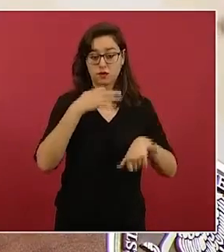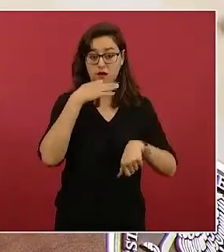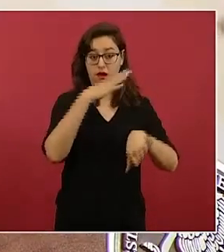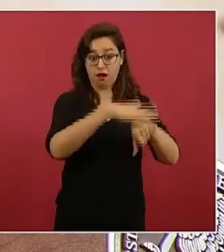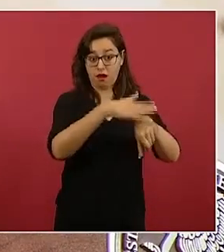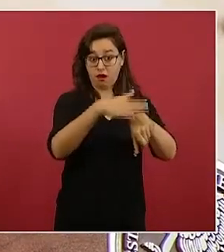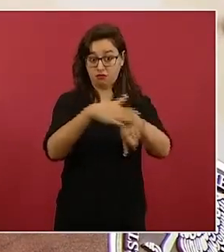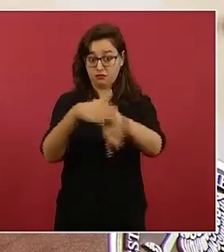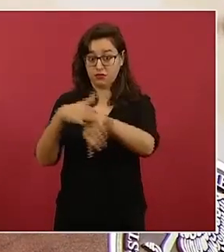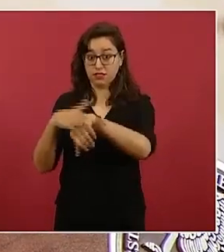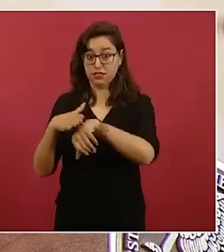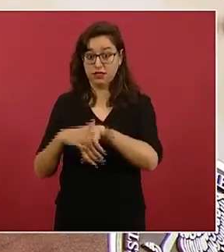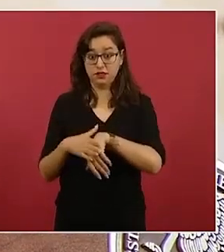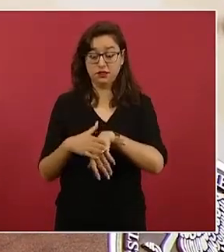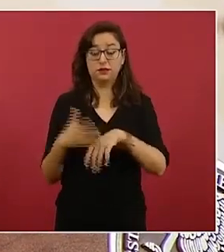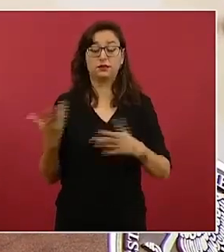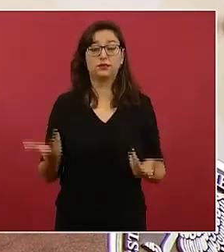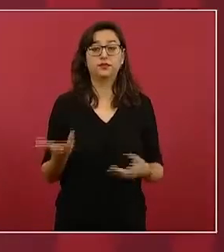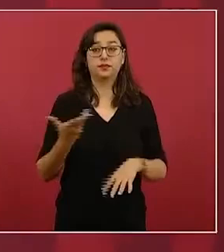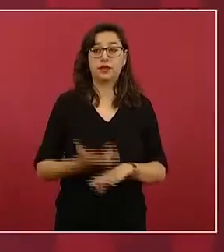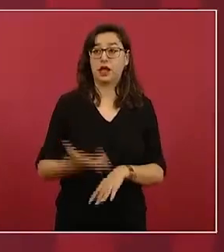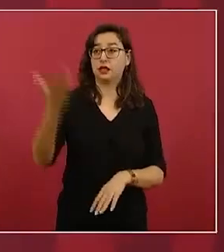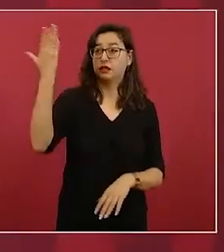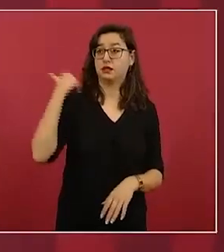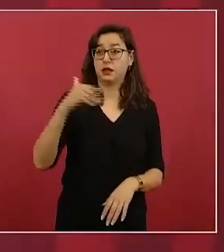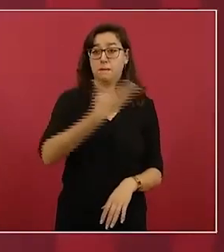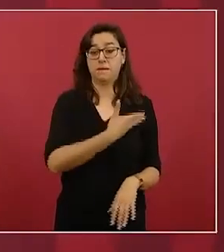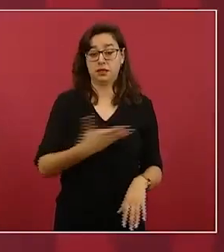En ese tiempo era presidente Zedillo.